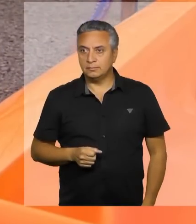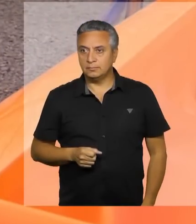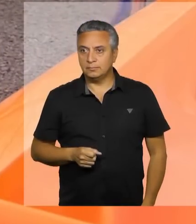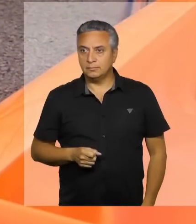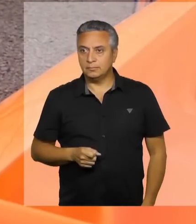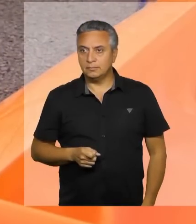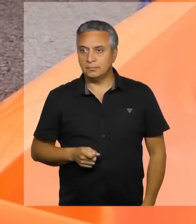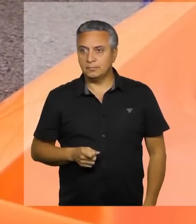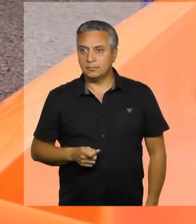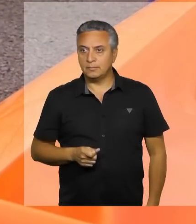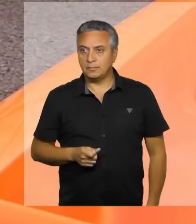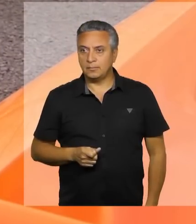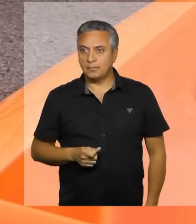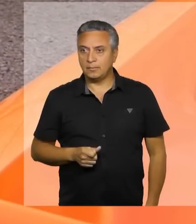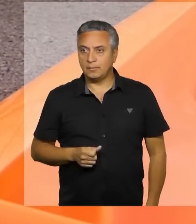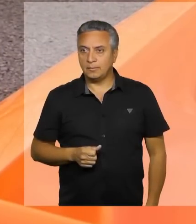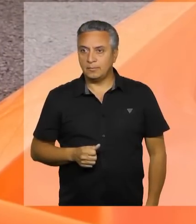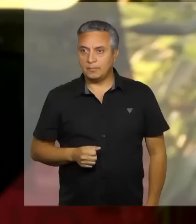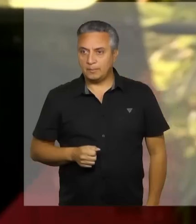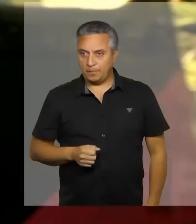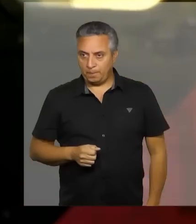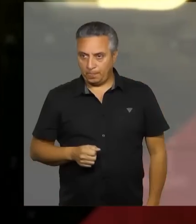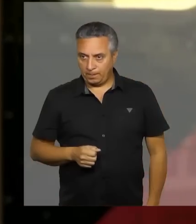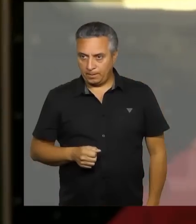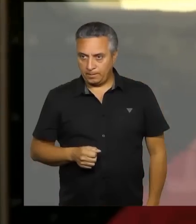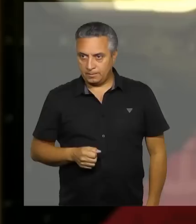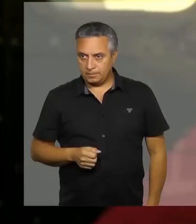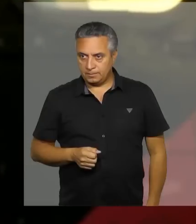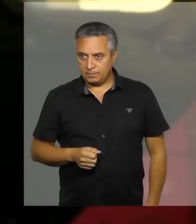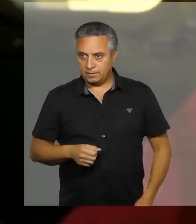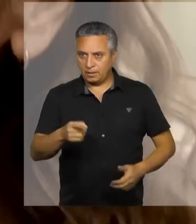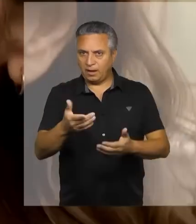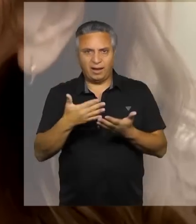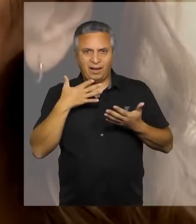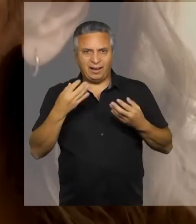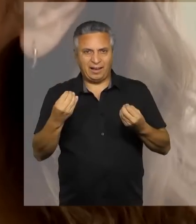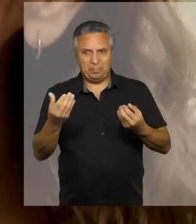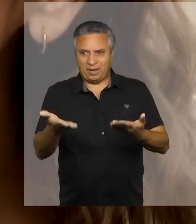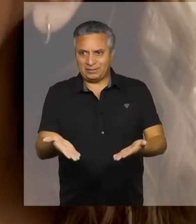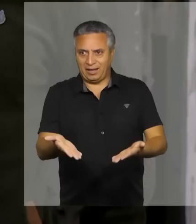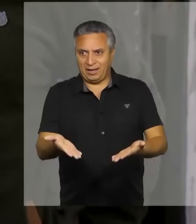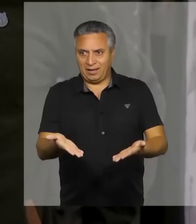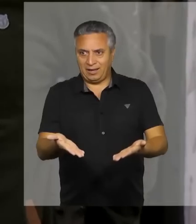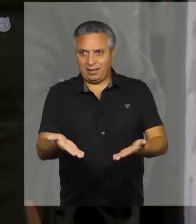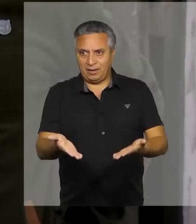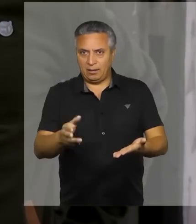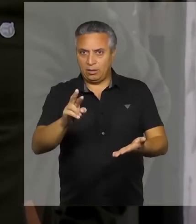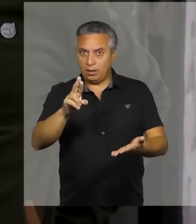¿Qué está pasando acá? Rafa.